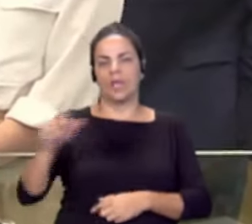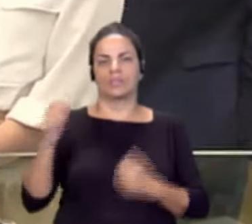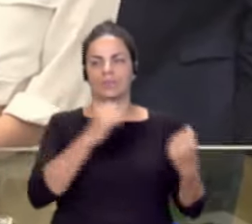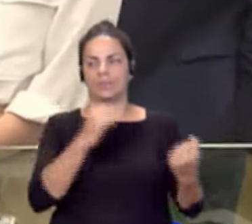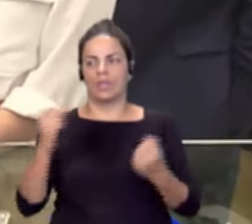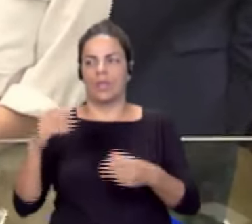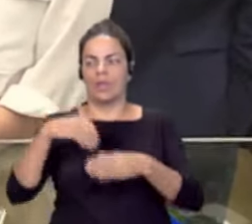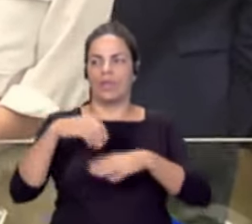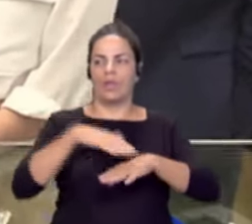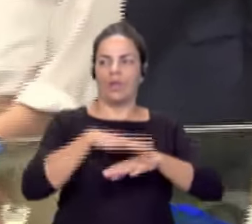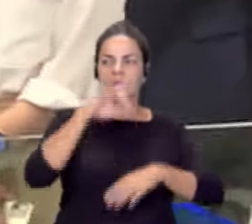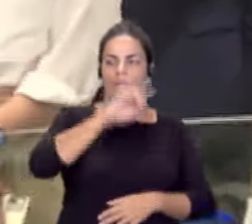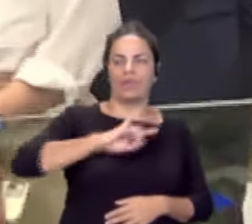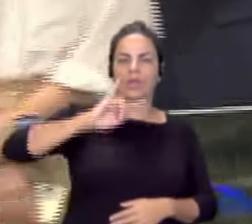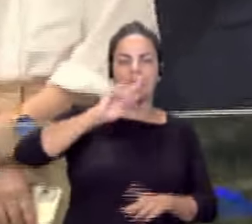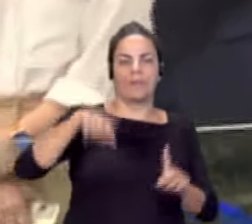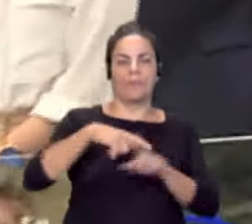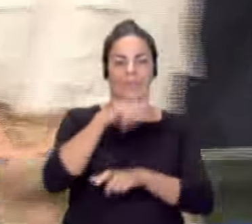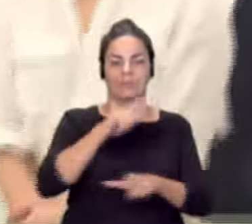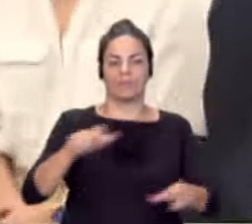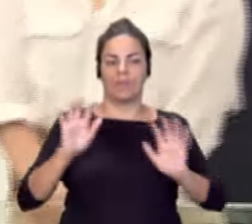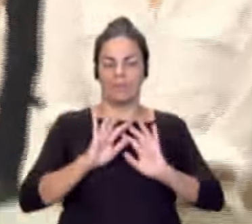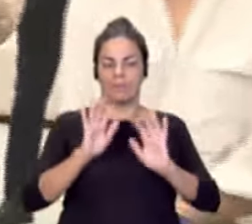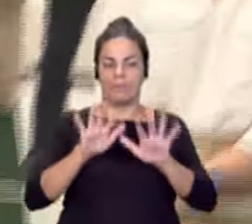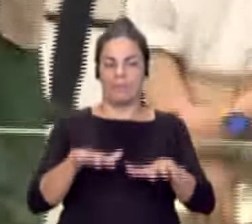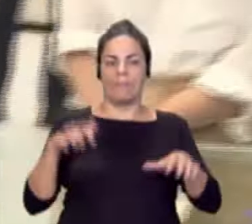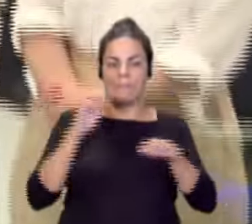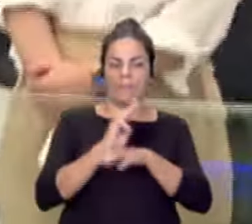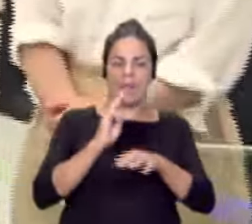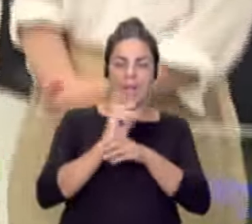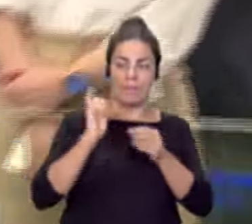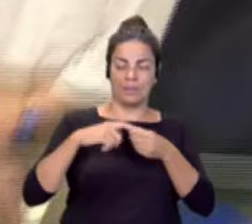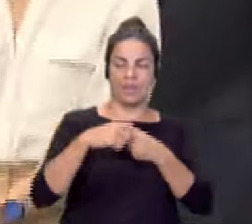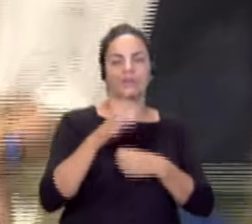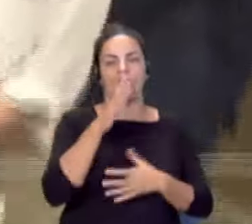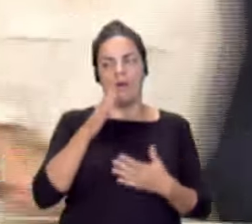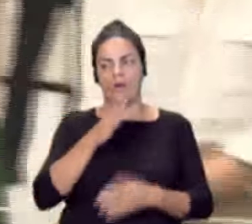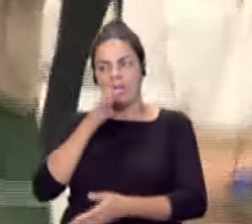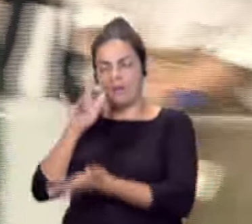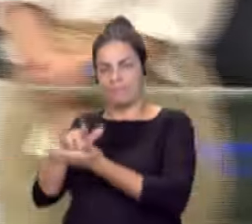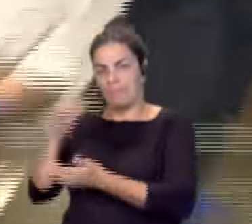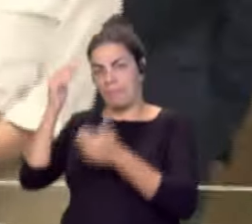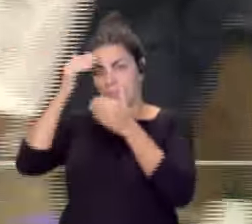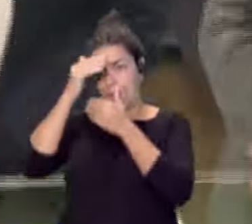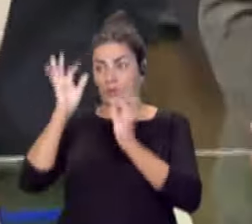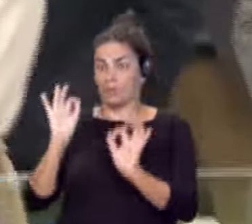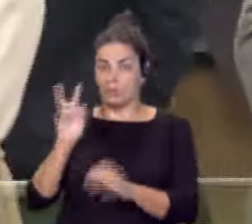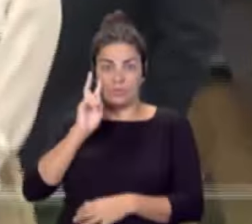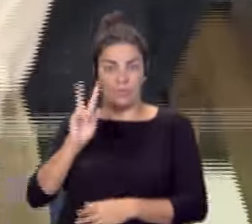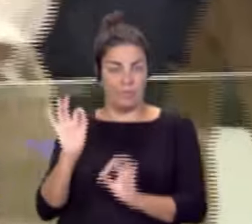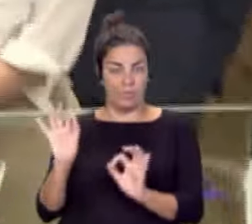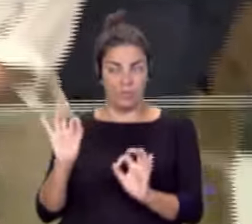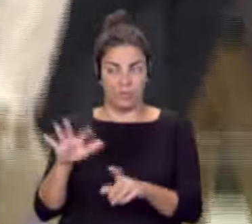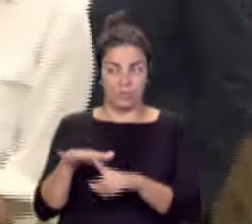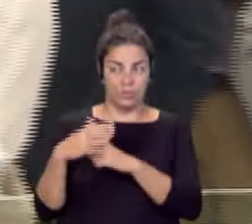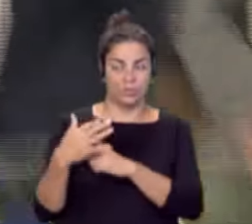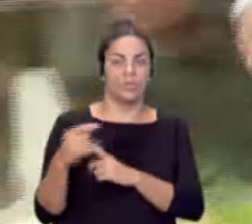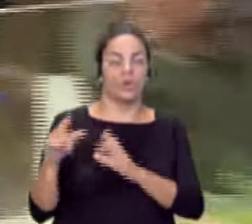parlamentarios que han estado presentes, que están presentes en este momento en Marruecos, desde donde nos llega esta imagen, desde la